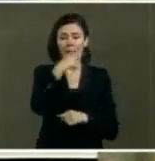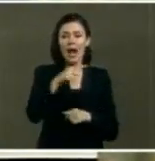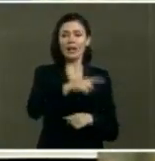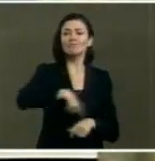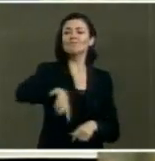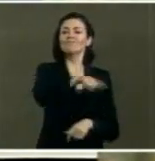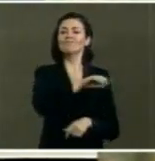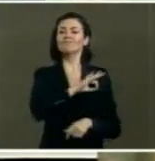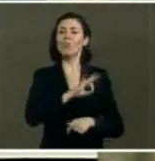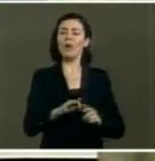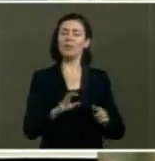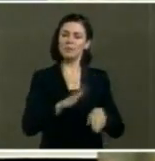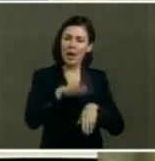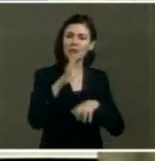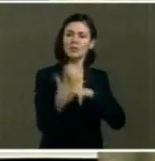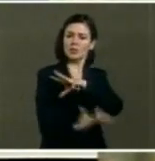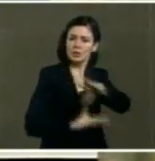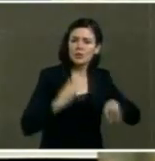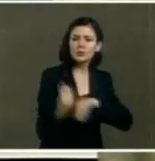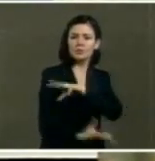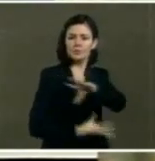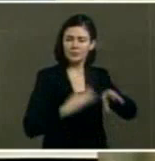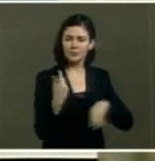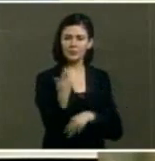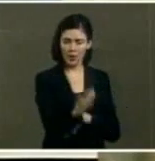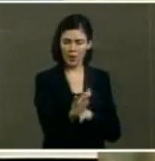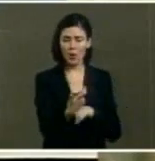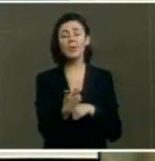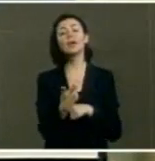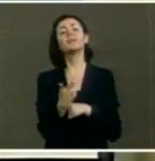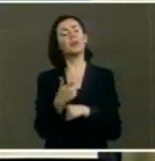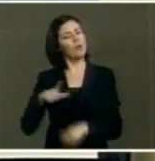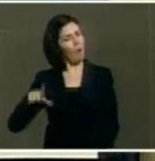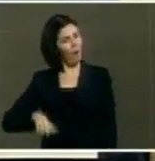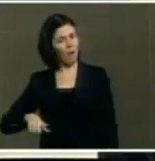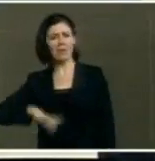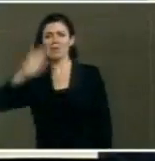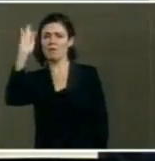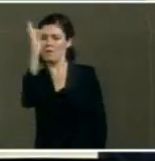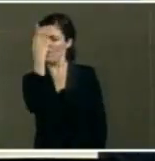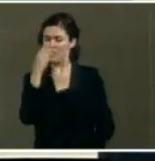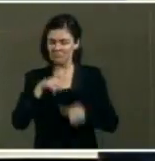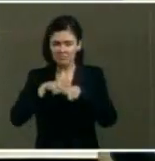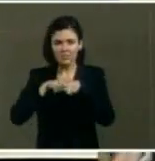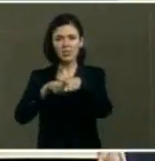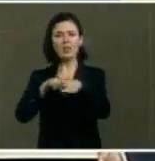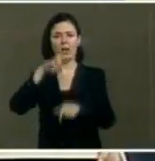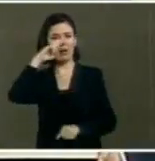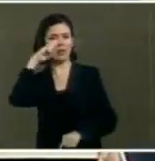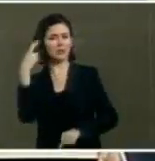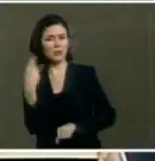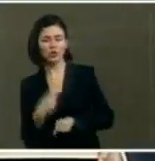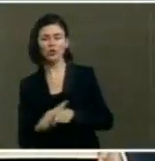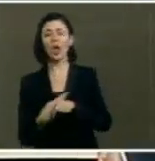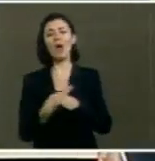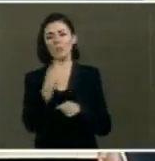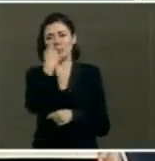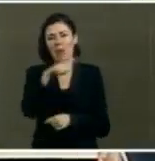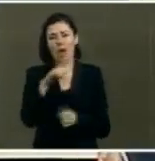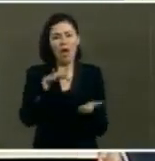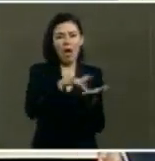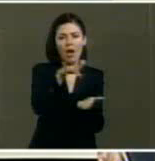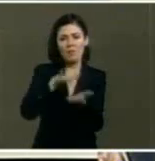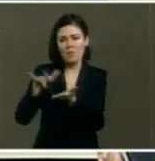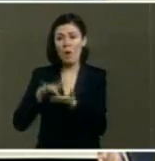federal seguirá manteniendo una conducción responsable y firme de la economía. ¿Qué más tenemos que hacer